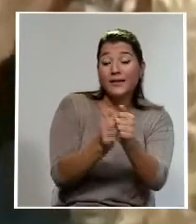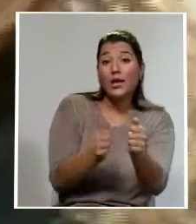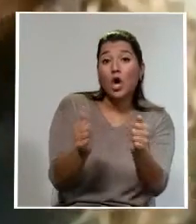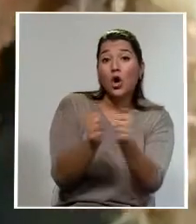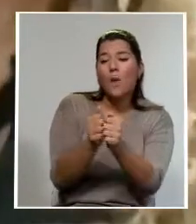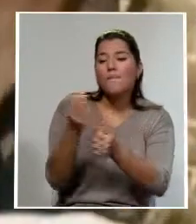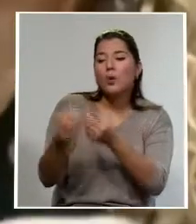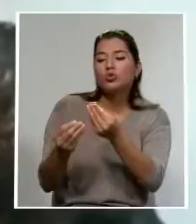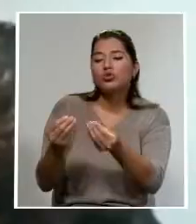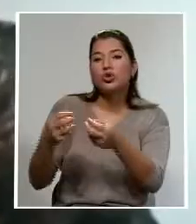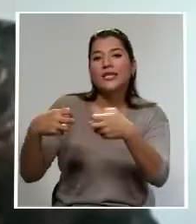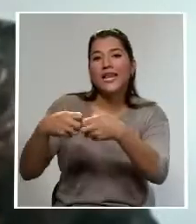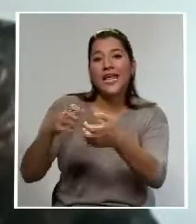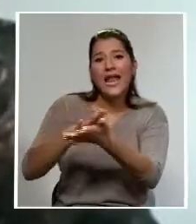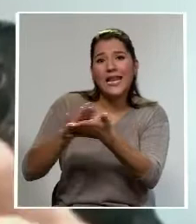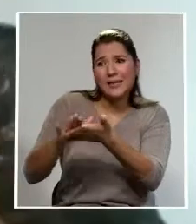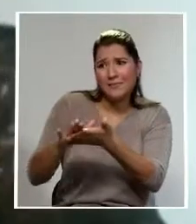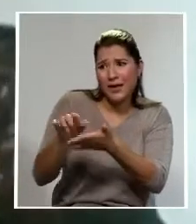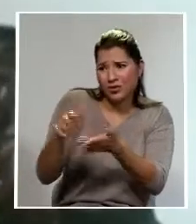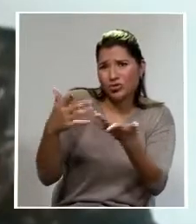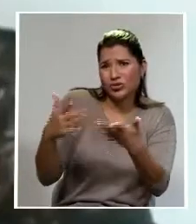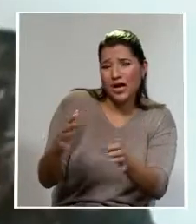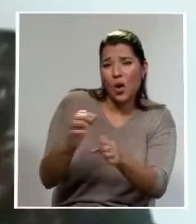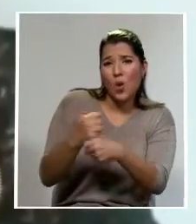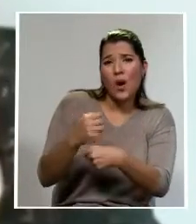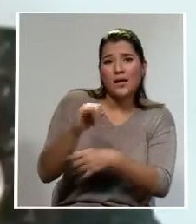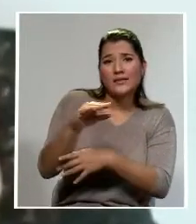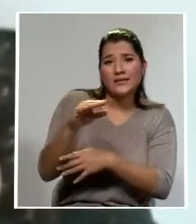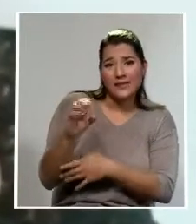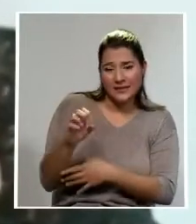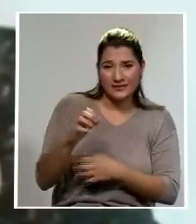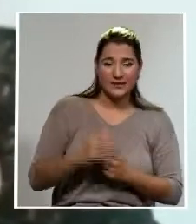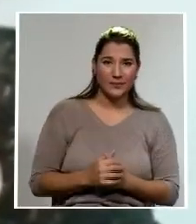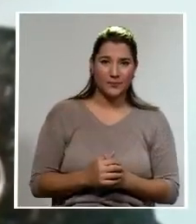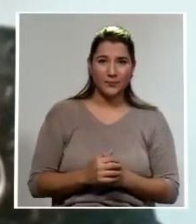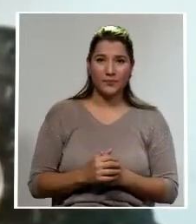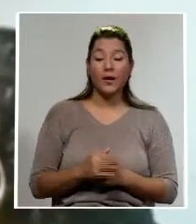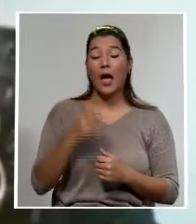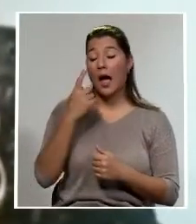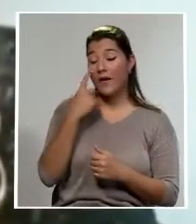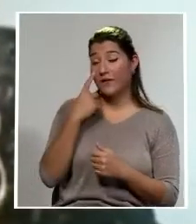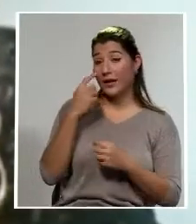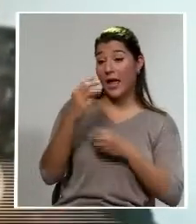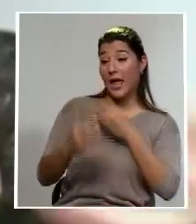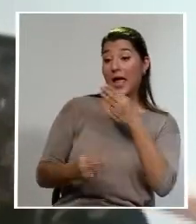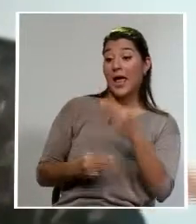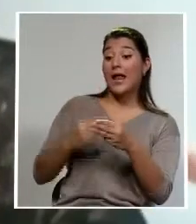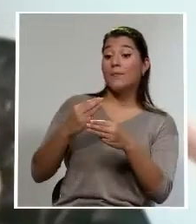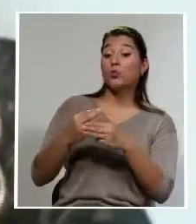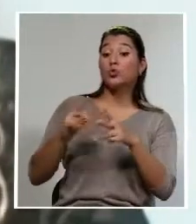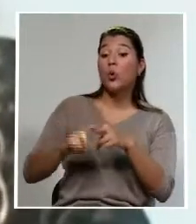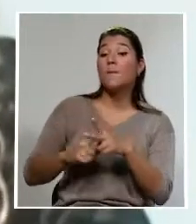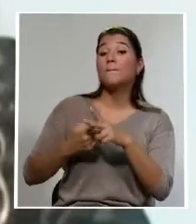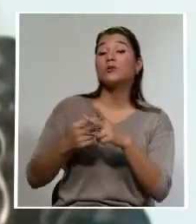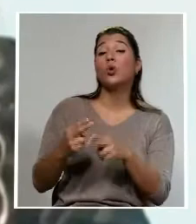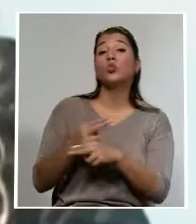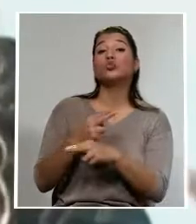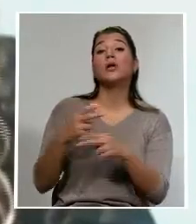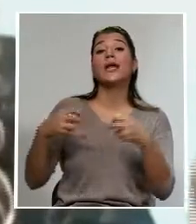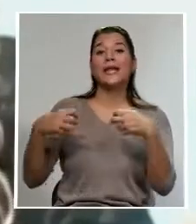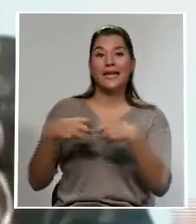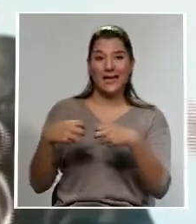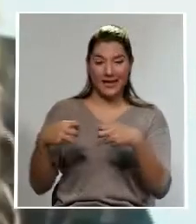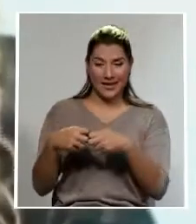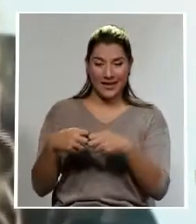Vamos a ver. El mundo entero se electrificó a partir, por ejemplo, de aquellas grandes